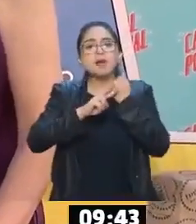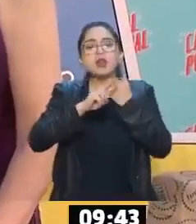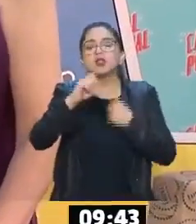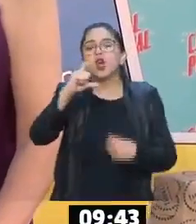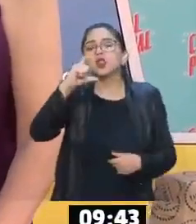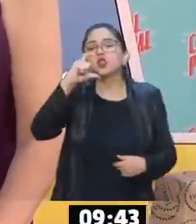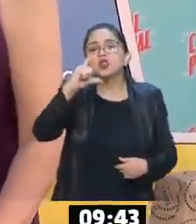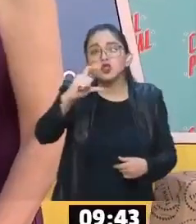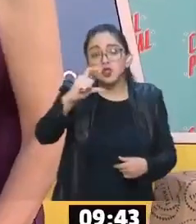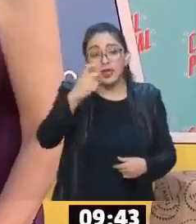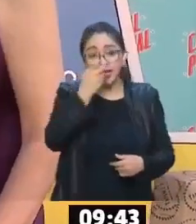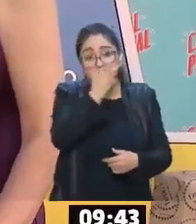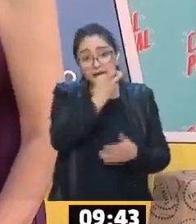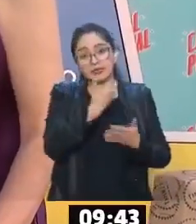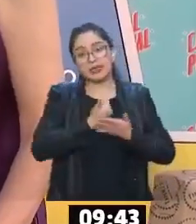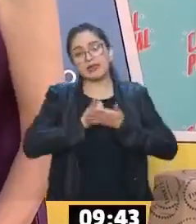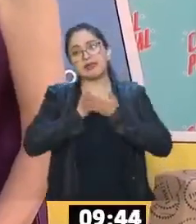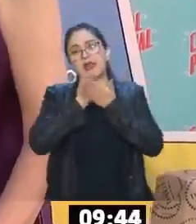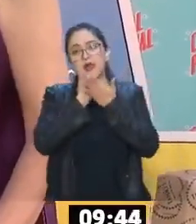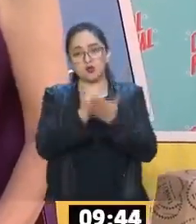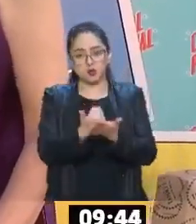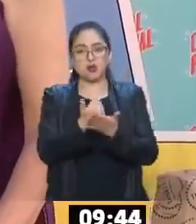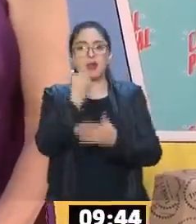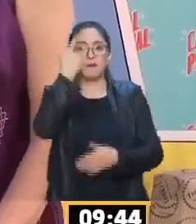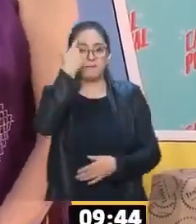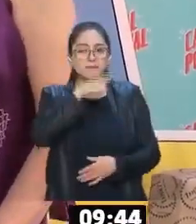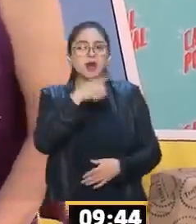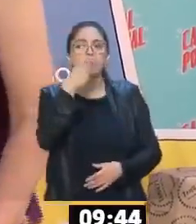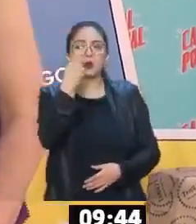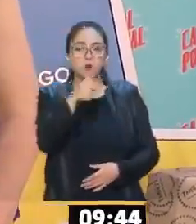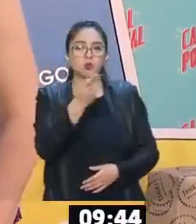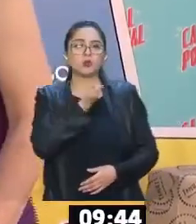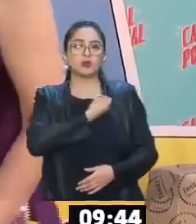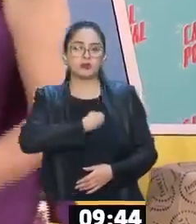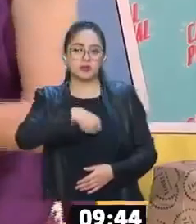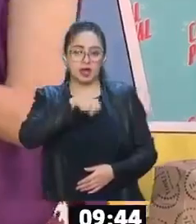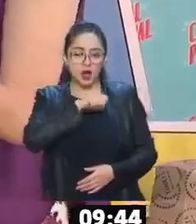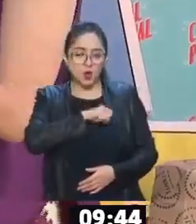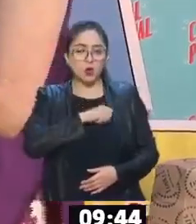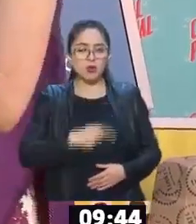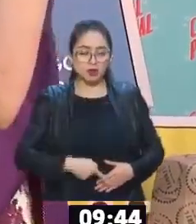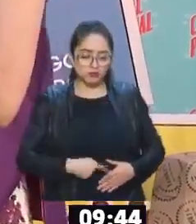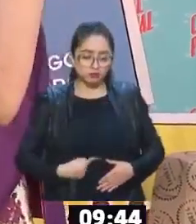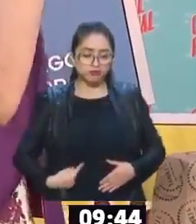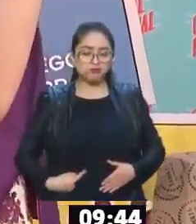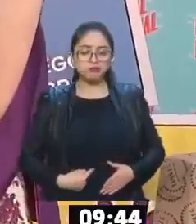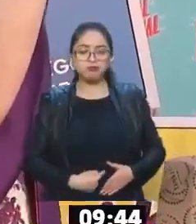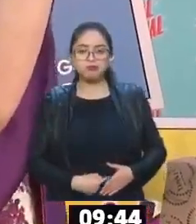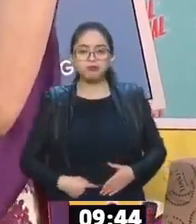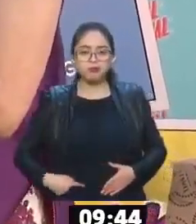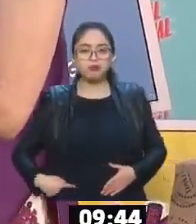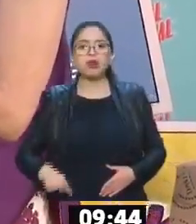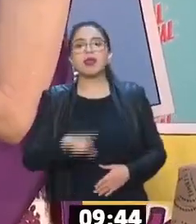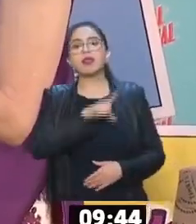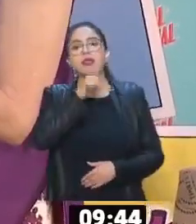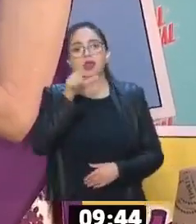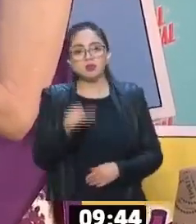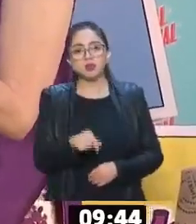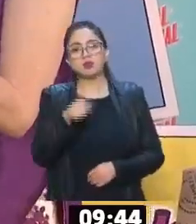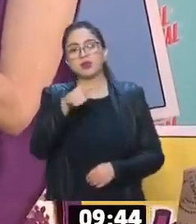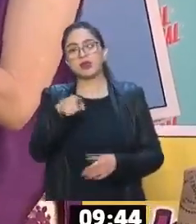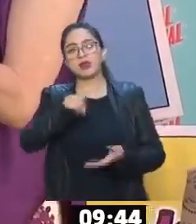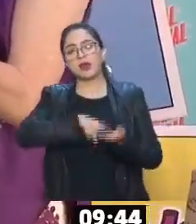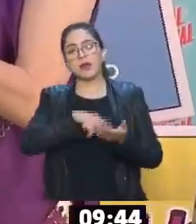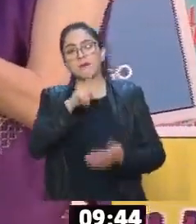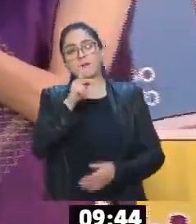favorecer bastante, bastante para... Pues toda esta salud intestinal y también con el contenido de proteína. Aguas nada más con el alcohol. A ver,